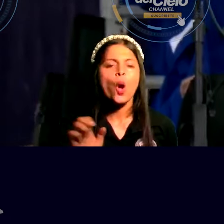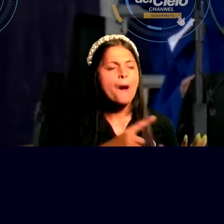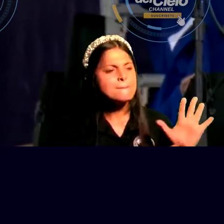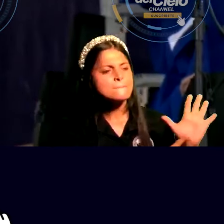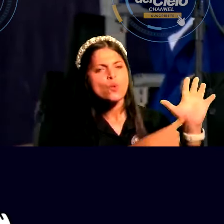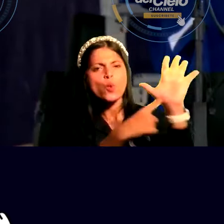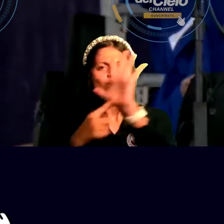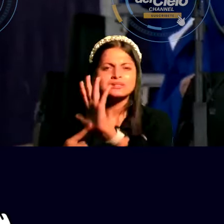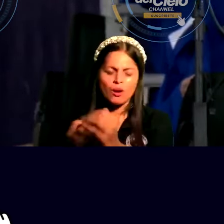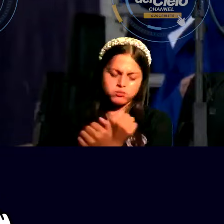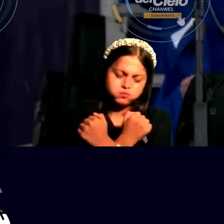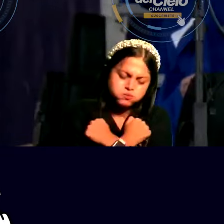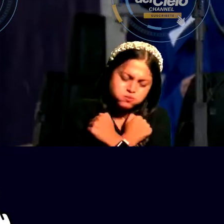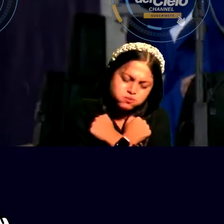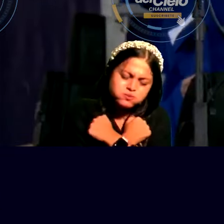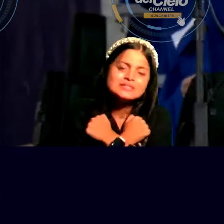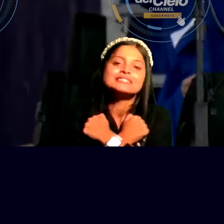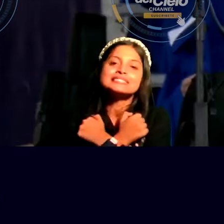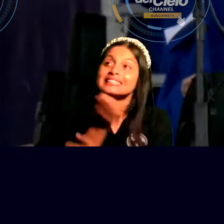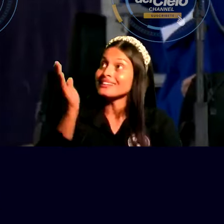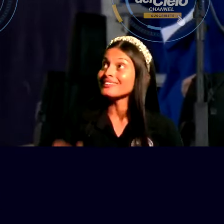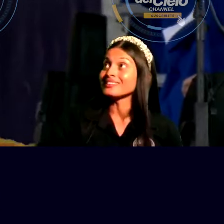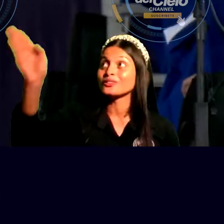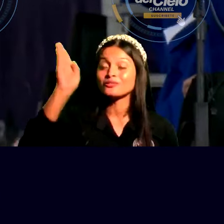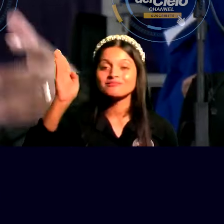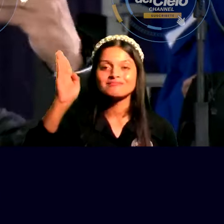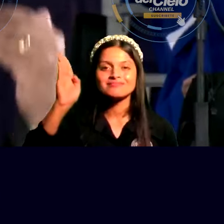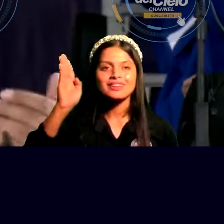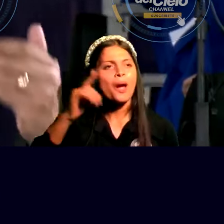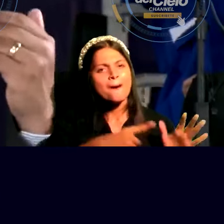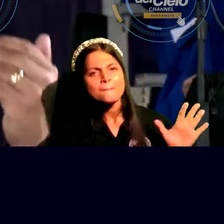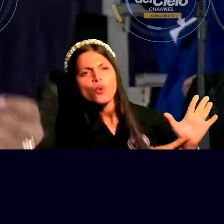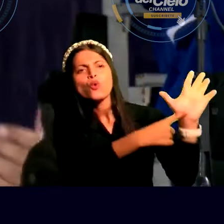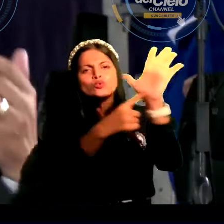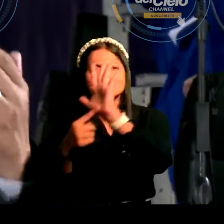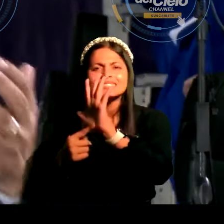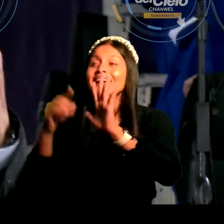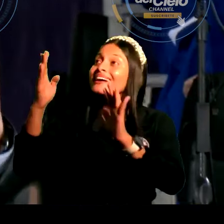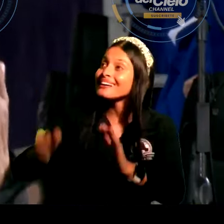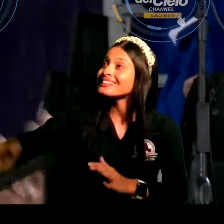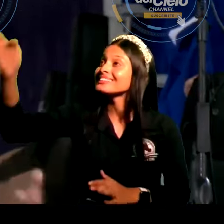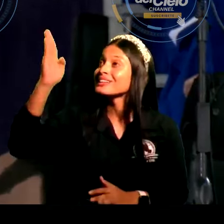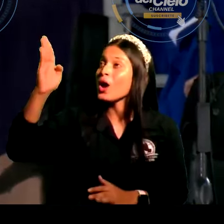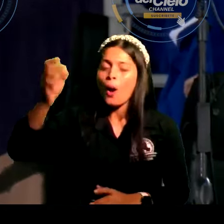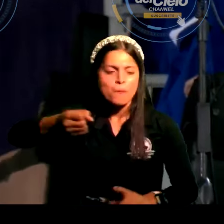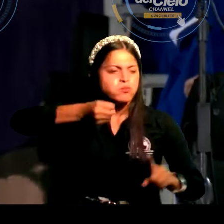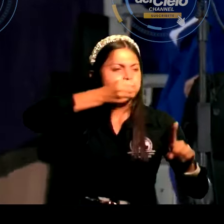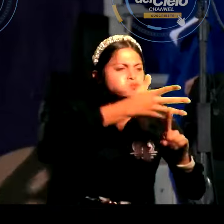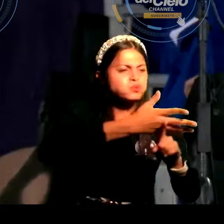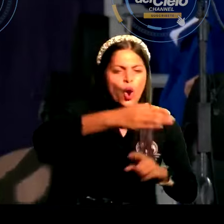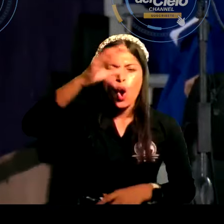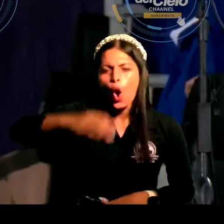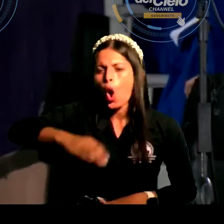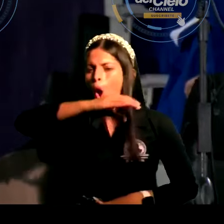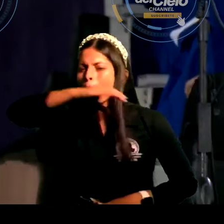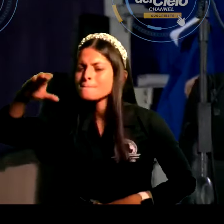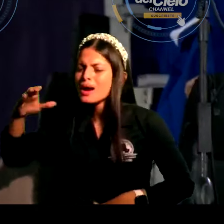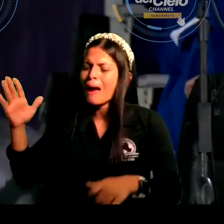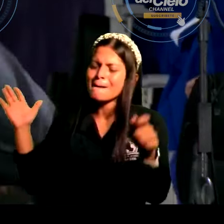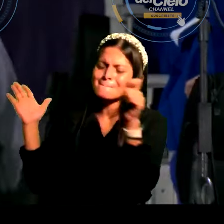y la bondad de Dios. Muestra que Dios se manifestó en carne. ¿Por